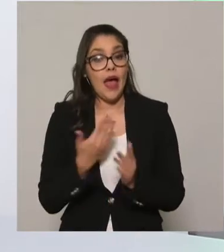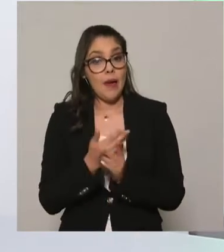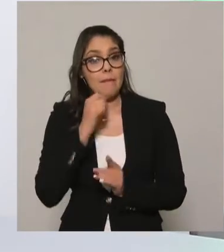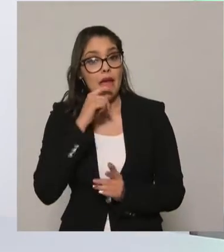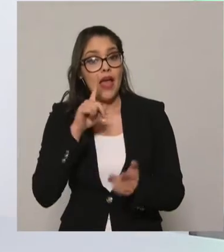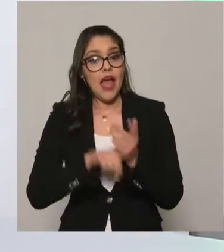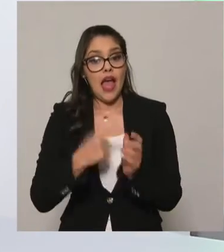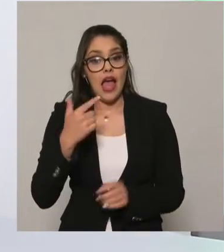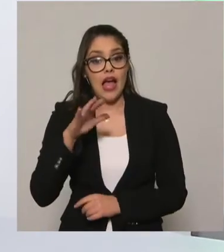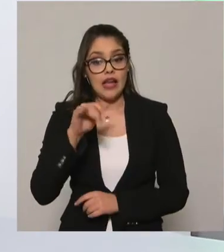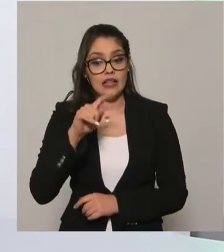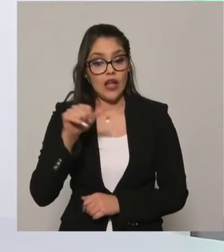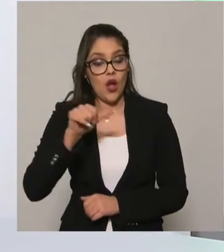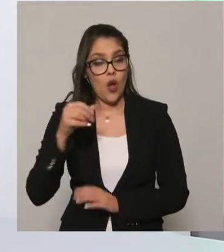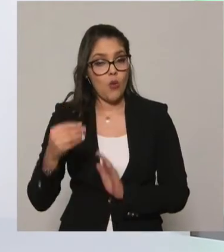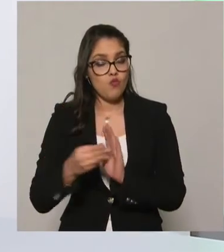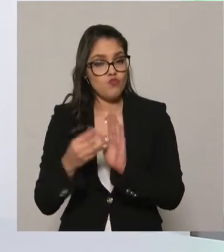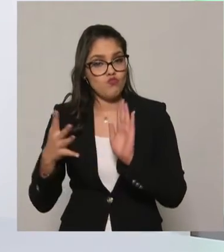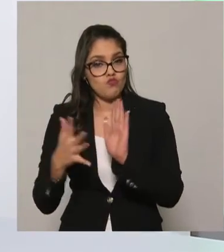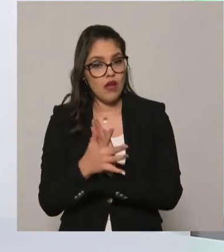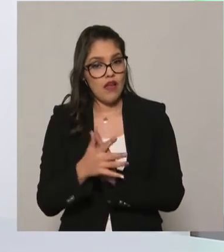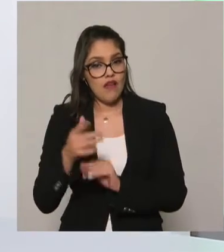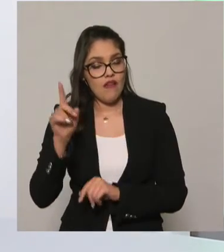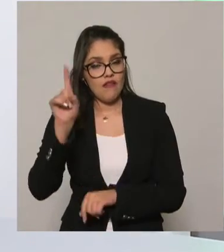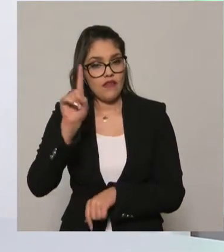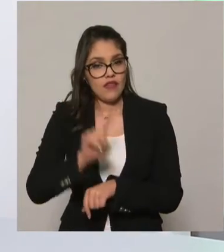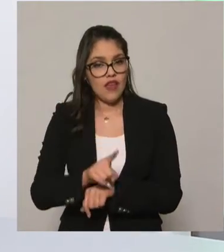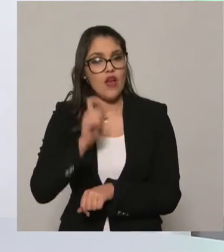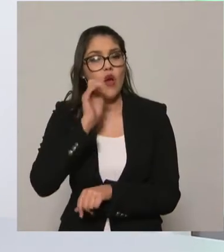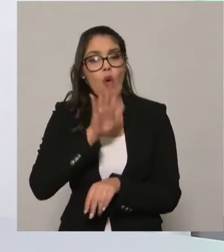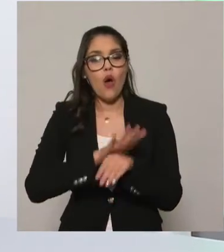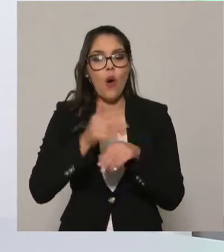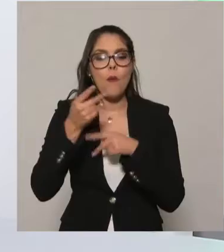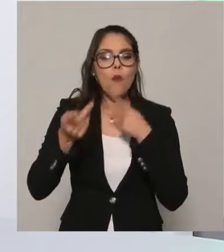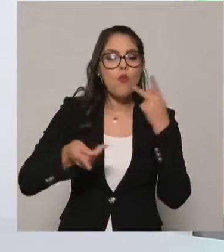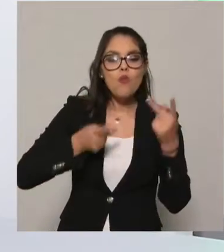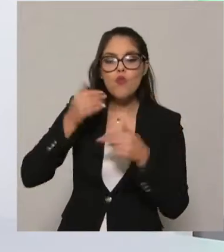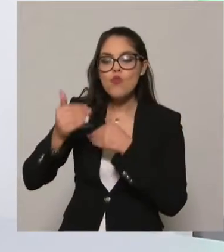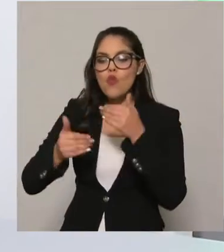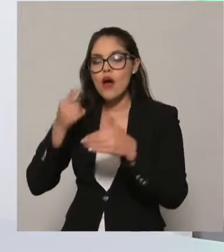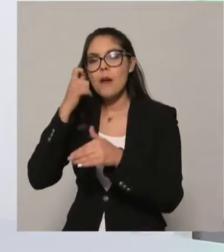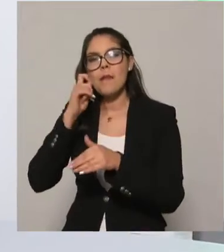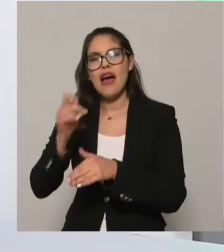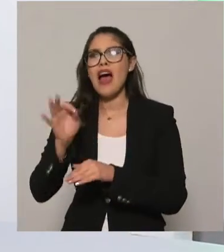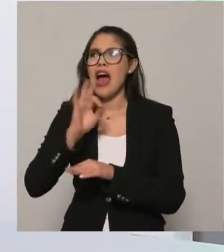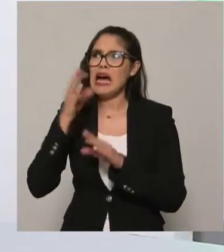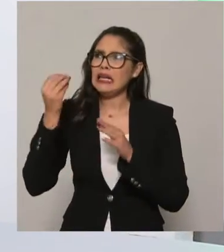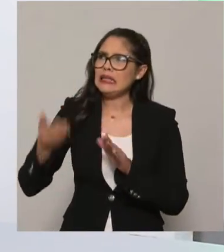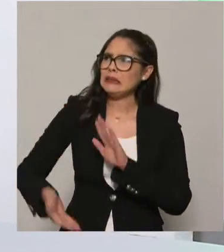México se va a publicar esta semana el proceso de consulta vecinal para grandes construcciones.